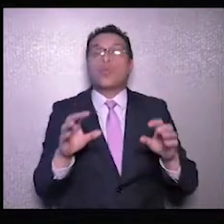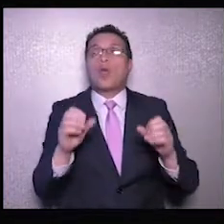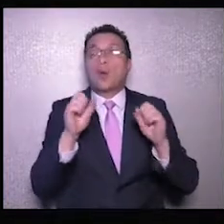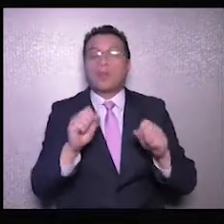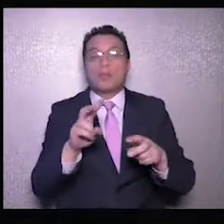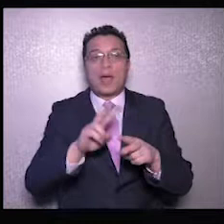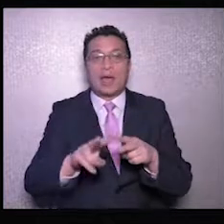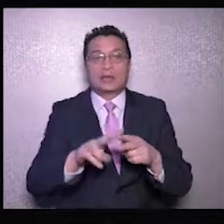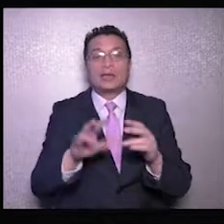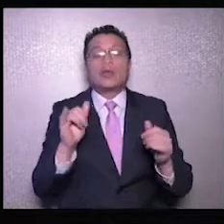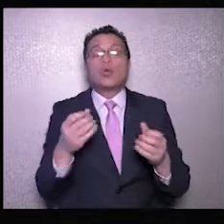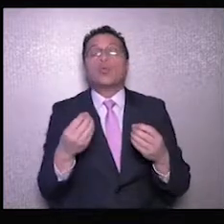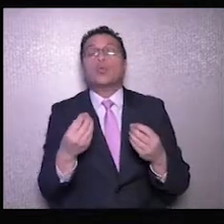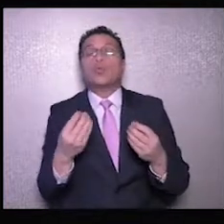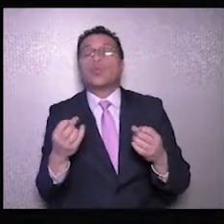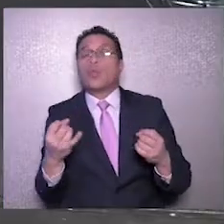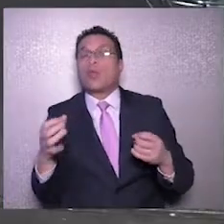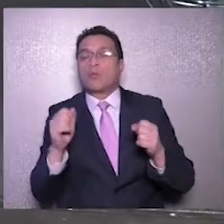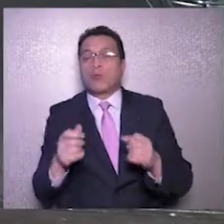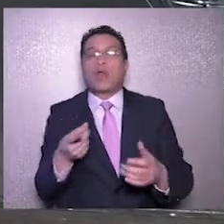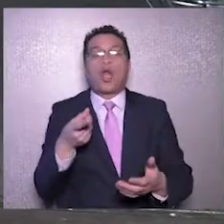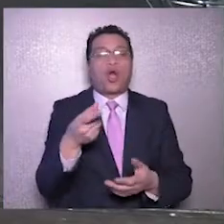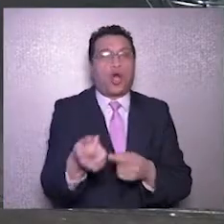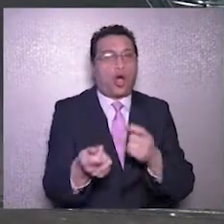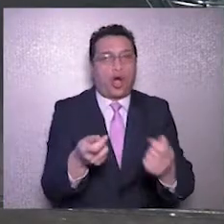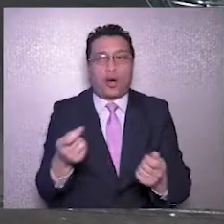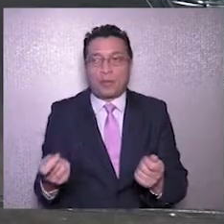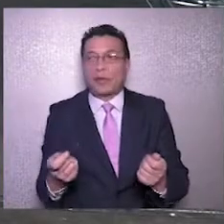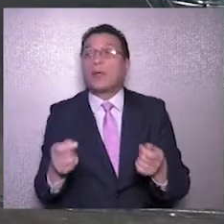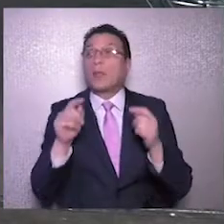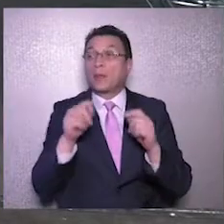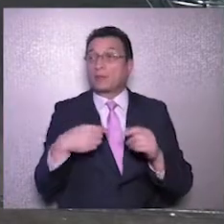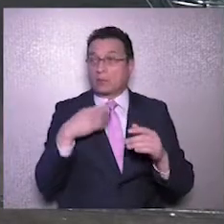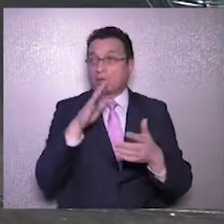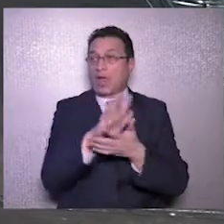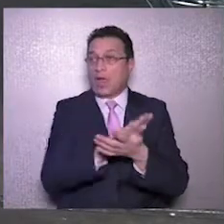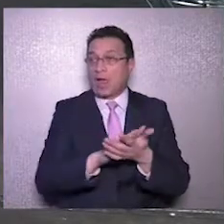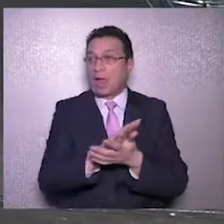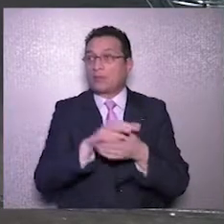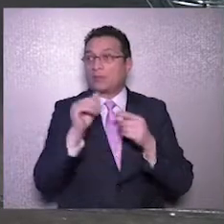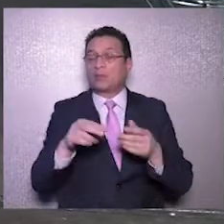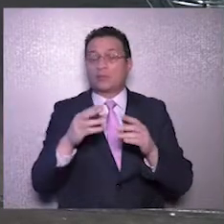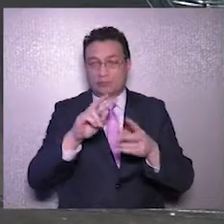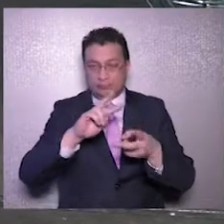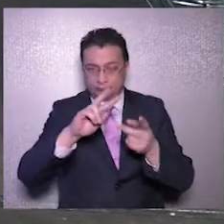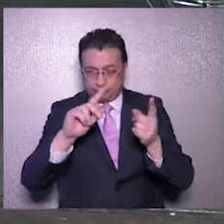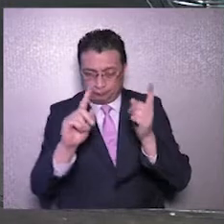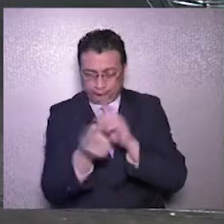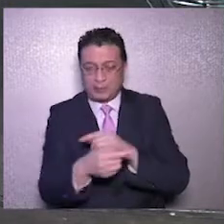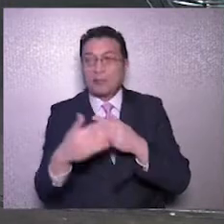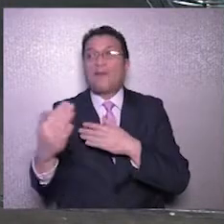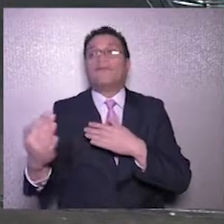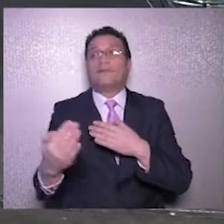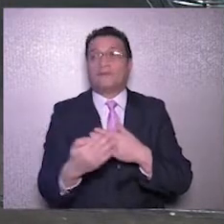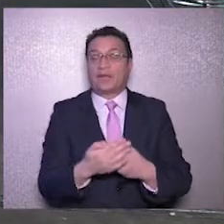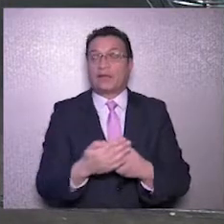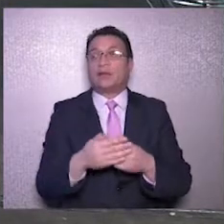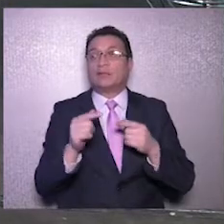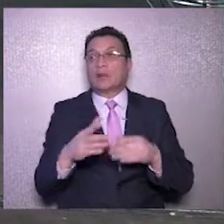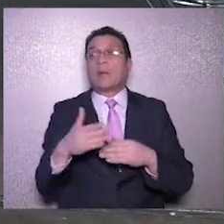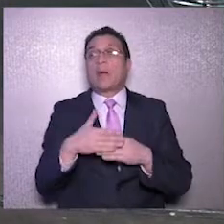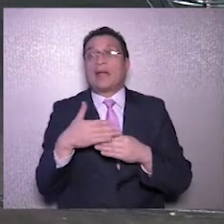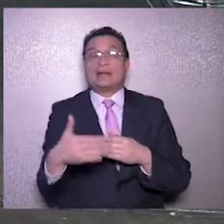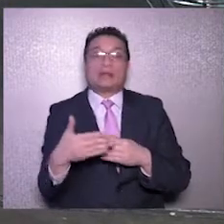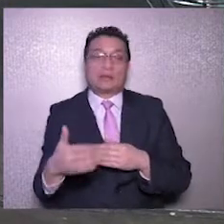tenemos que comprar. Y yo les quiero contar un ejemplo porque yo creo que la revolución que se nos viene nos pilló atrasados